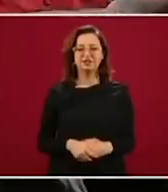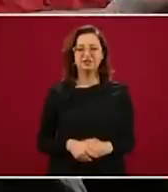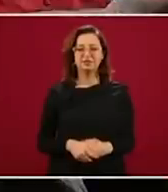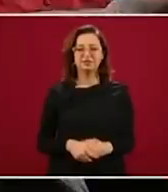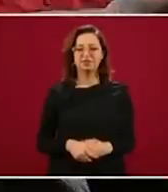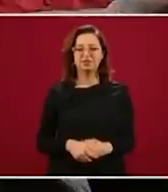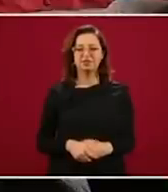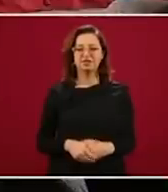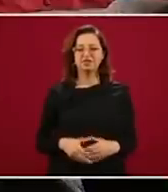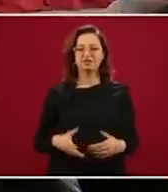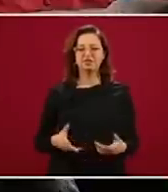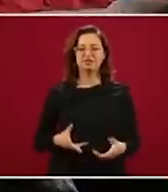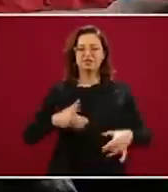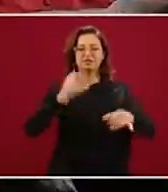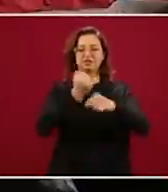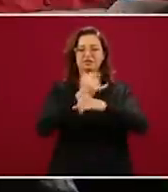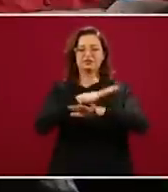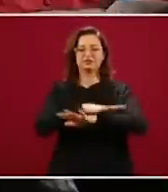informar